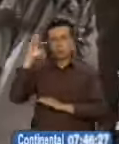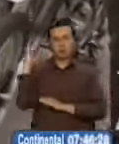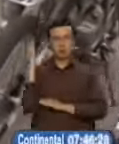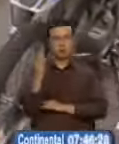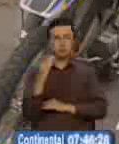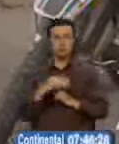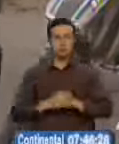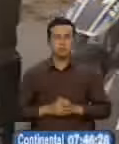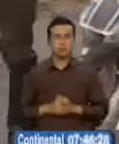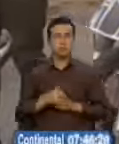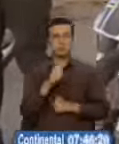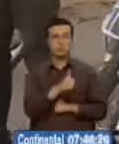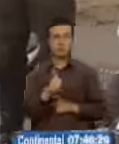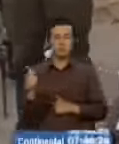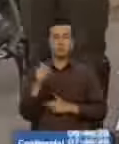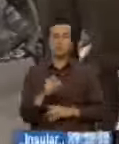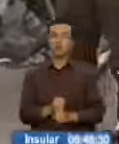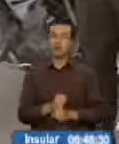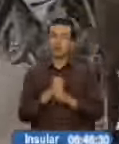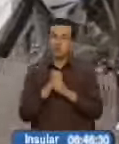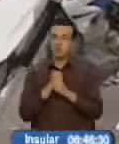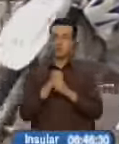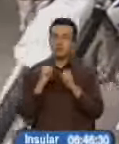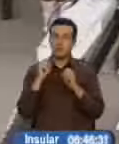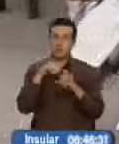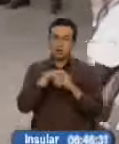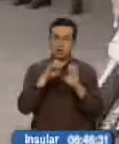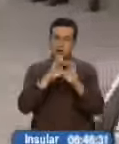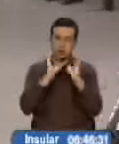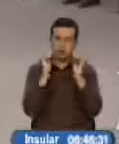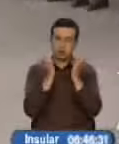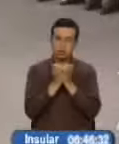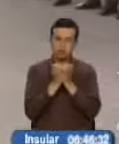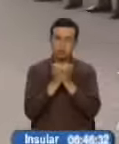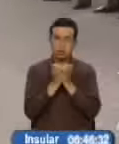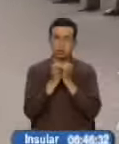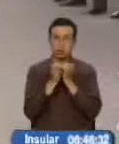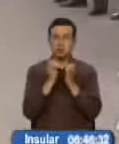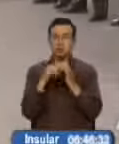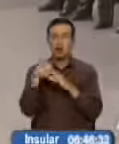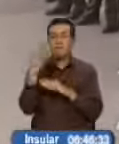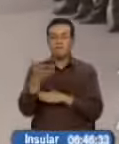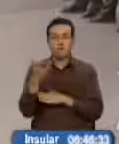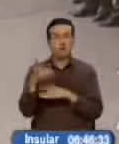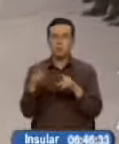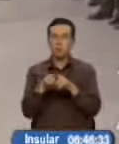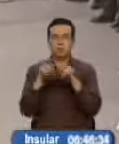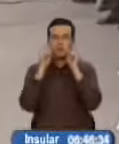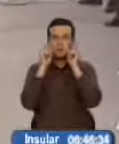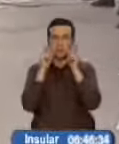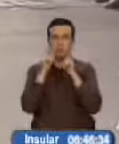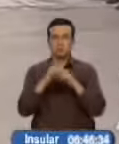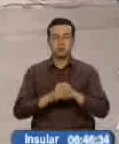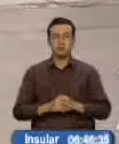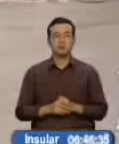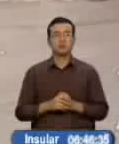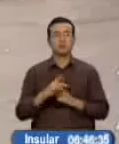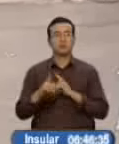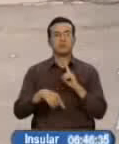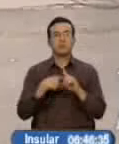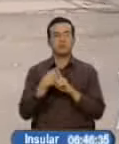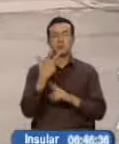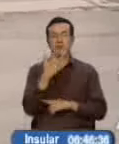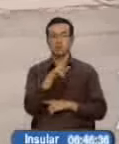policiales, quienes van a dar la seguridad tanto al interior en el desarrollo del evento como en la parte externa. Aparte de eso,